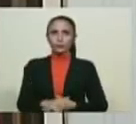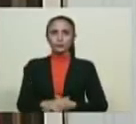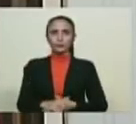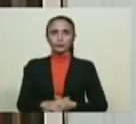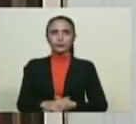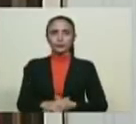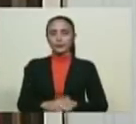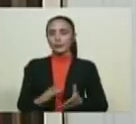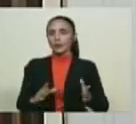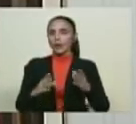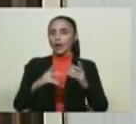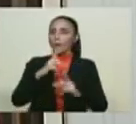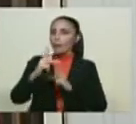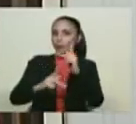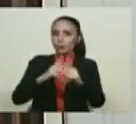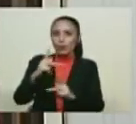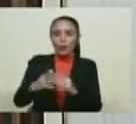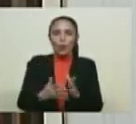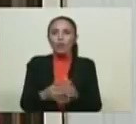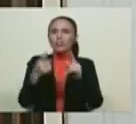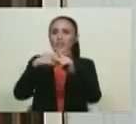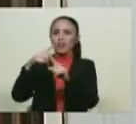Misiones productivas, planes productivos.